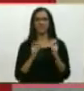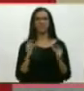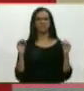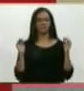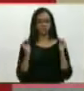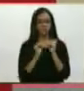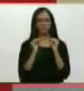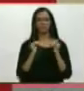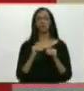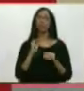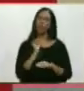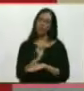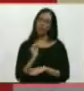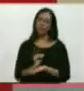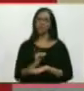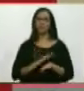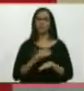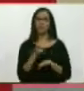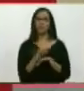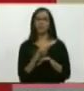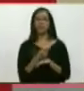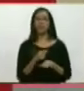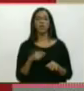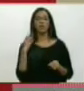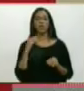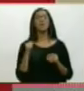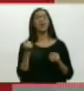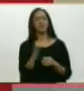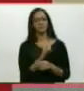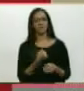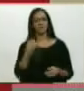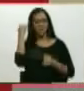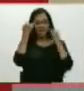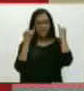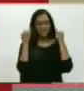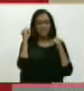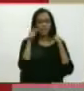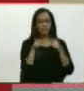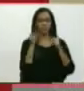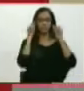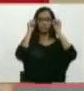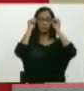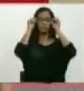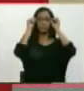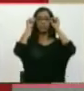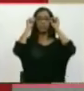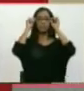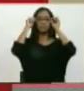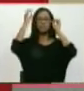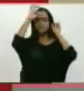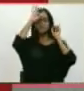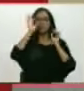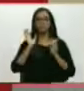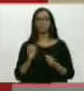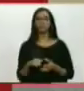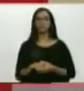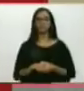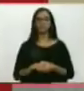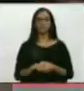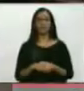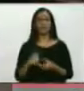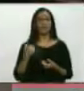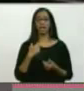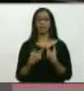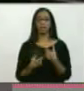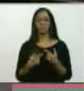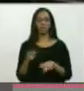conclusión. Cuídenla, porque el gobierno colombiano la va a matar. Imagínate tú la no sé, pues, ¿qué puede decir? Cualquier cosa porque, que